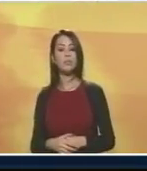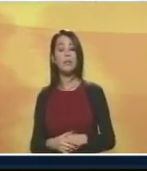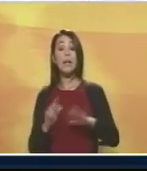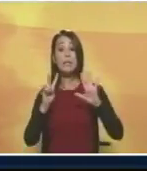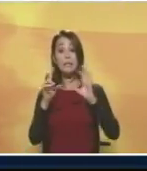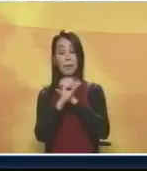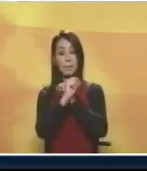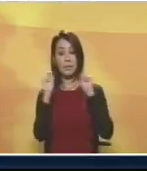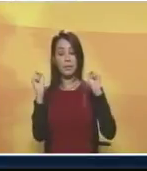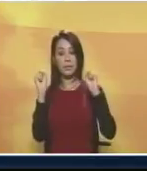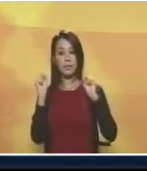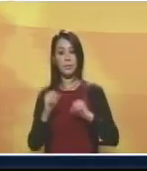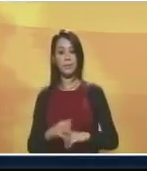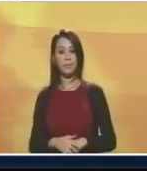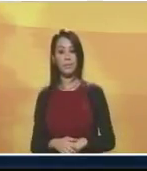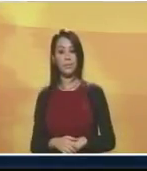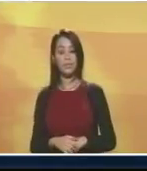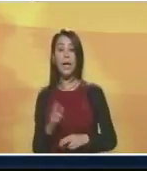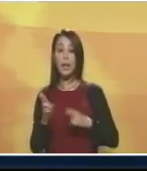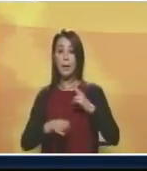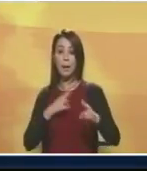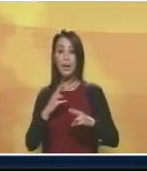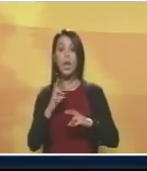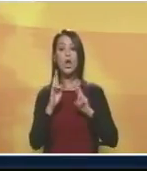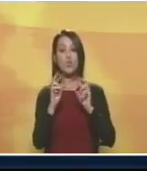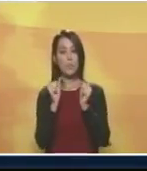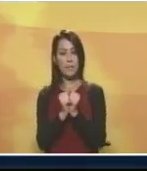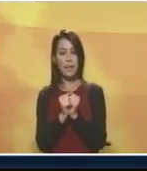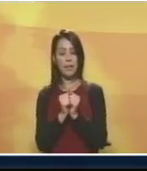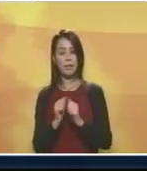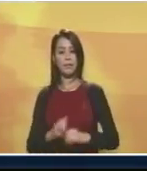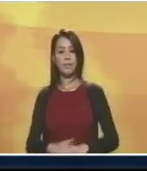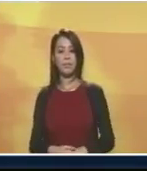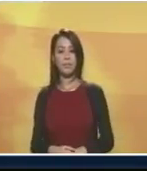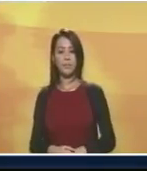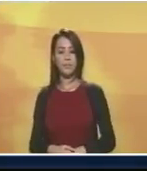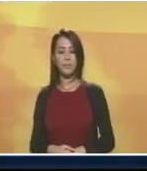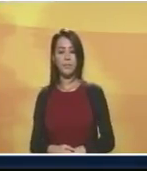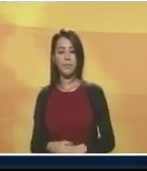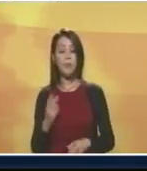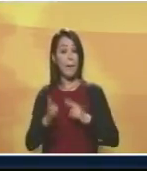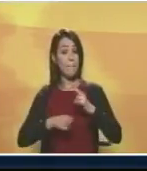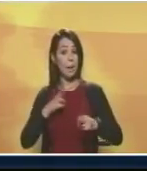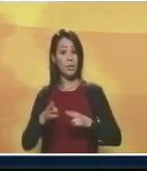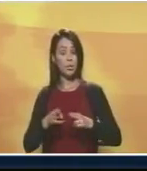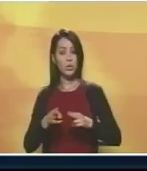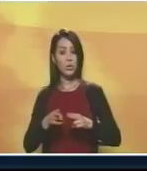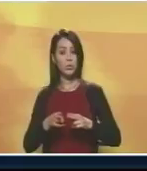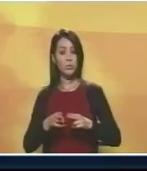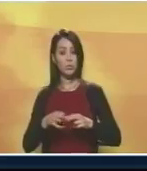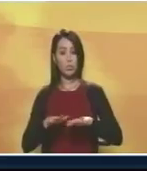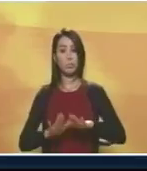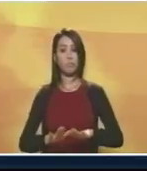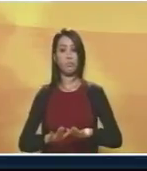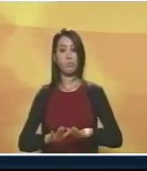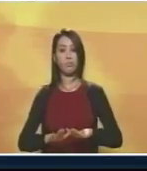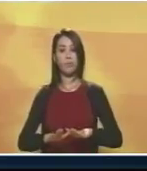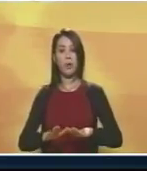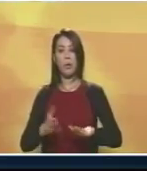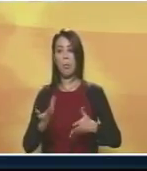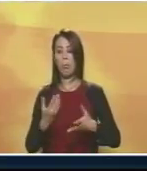de la mañana de la estación del metro de Ruiz Pineda y el metro se quedó